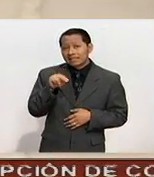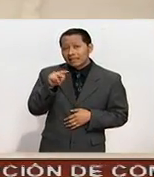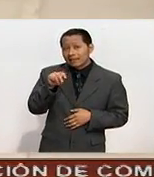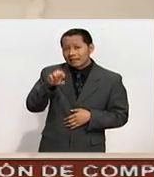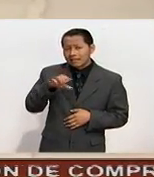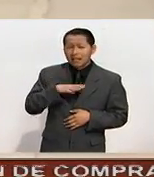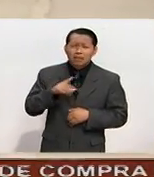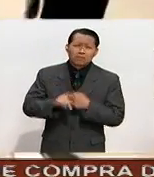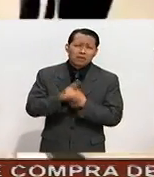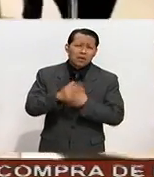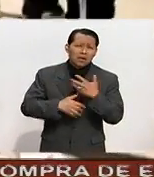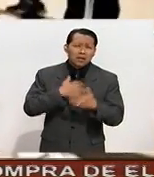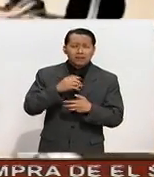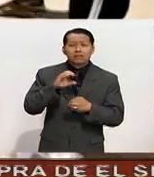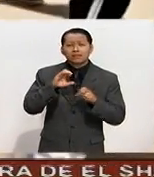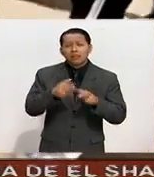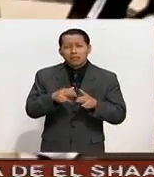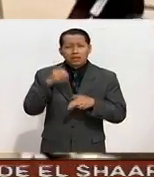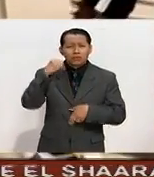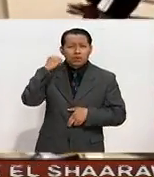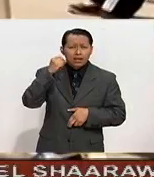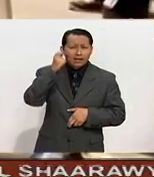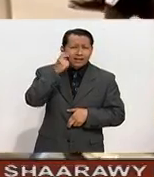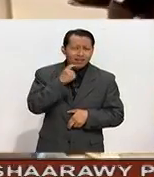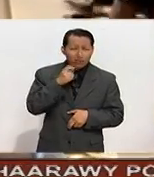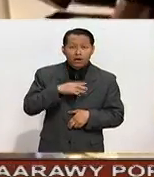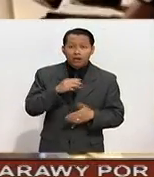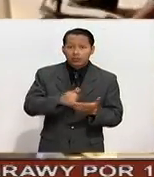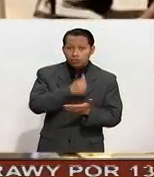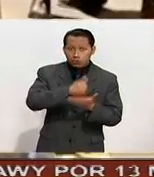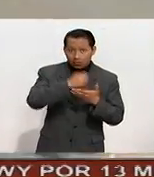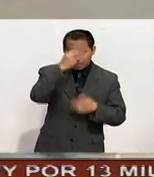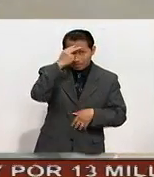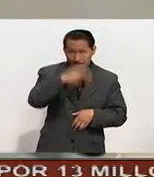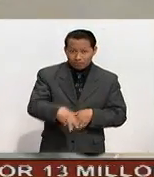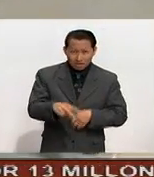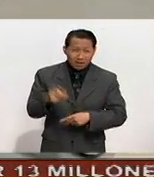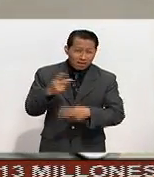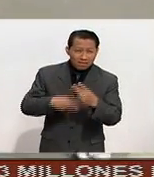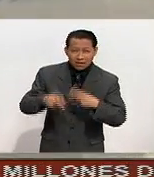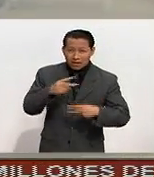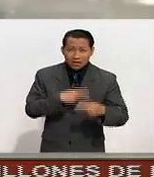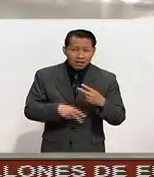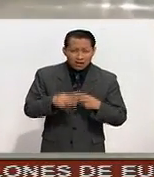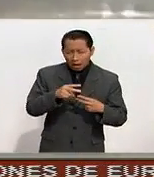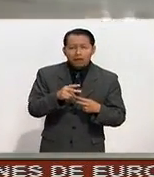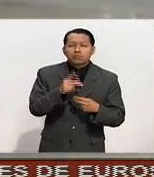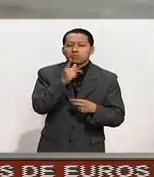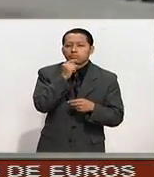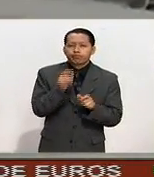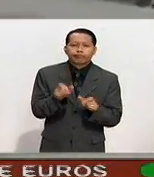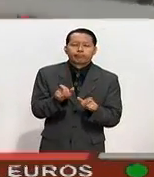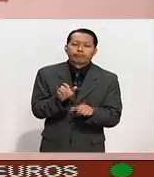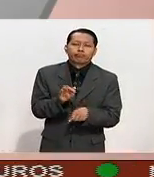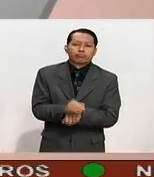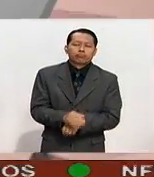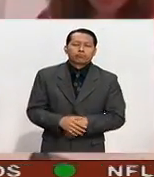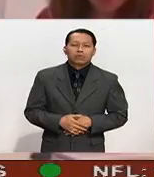el caos en Chiapas, Oaxaca y Guerrero, en la Ciudad de México se le impide violentar la tranquilidad de los